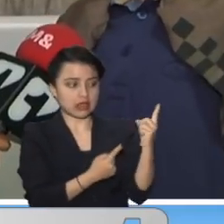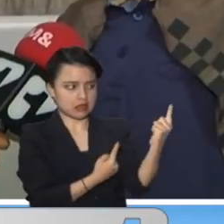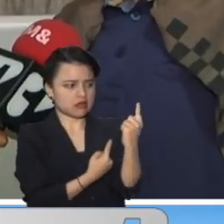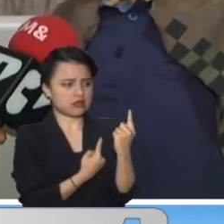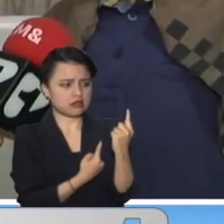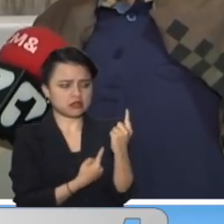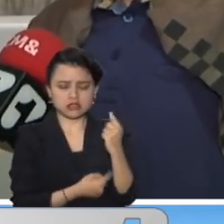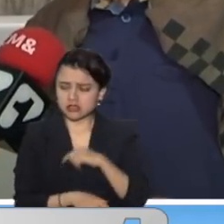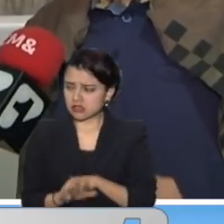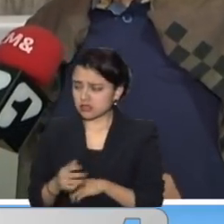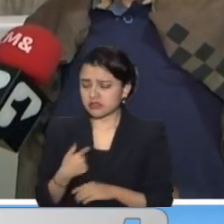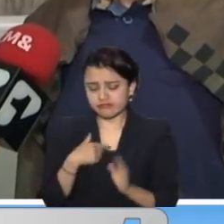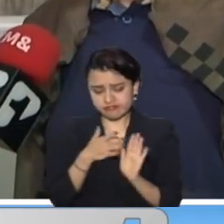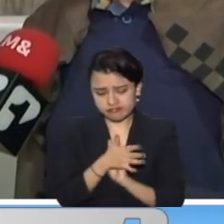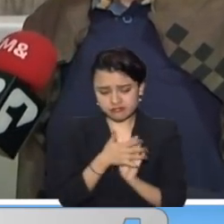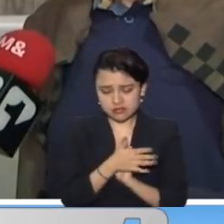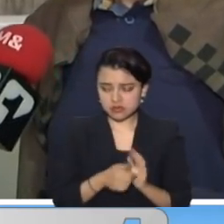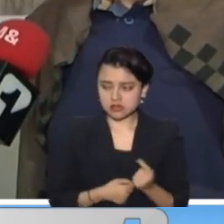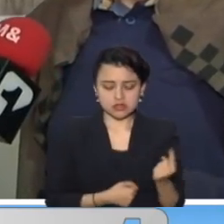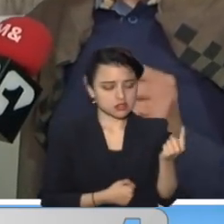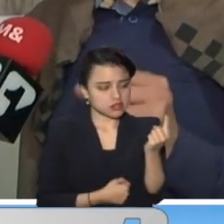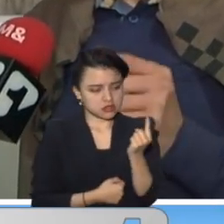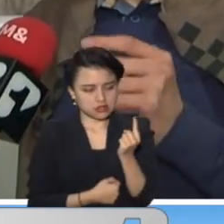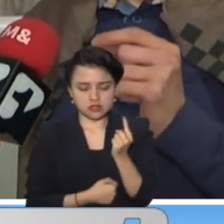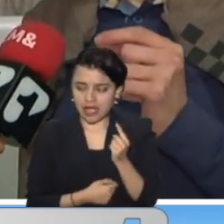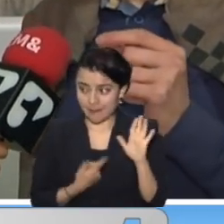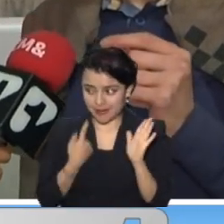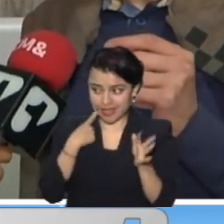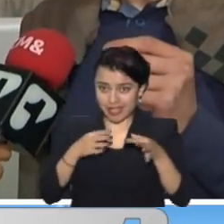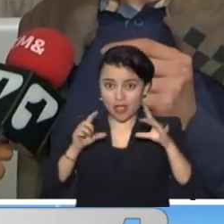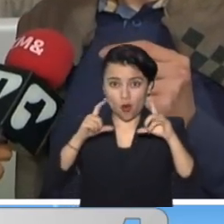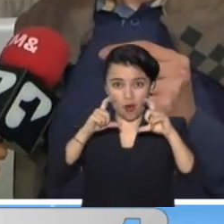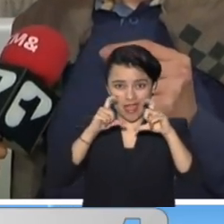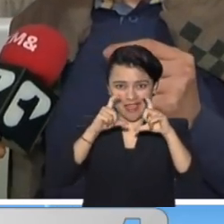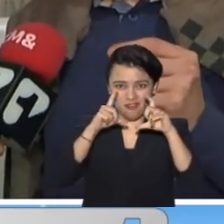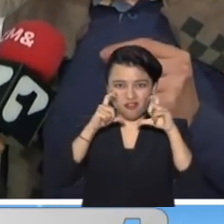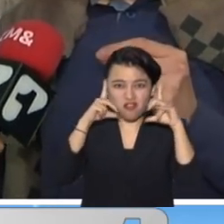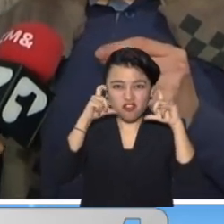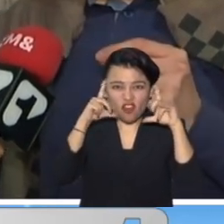caso y fue a llevarme una oracioncita